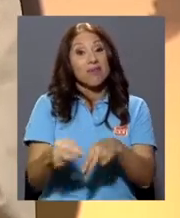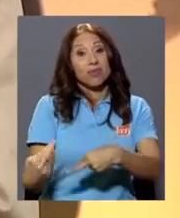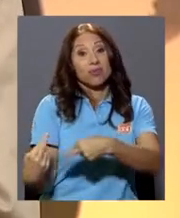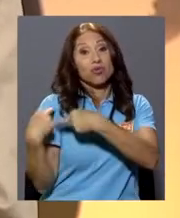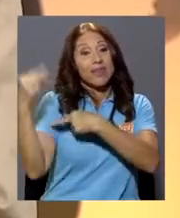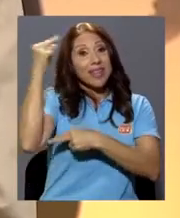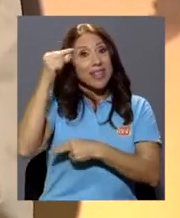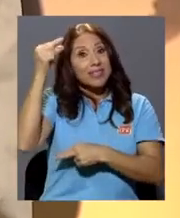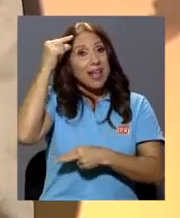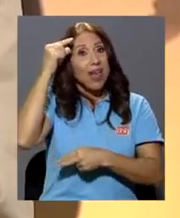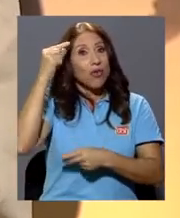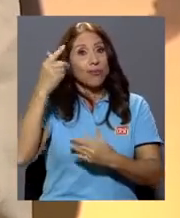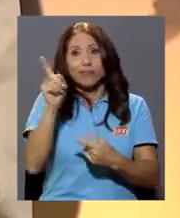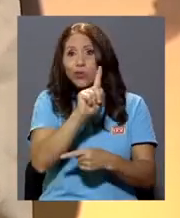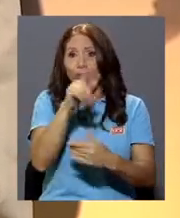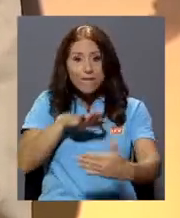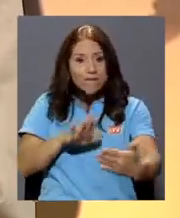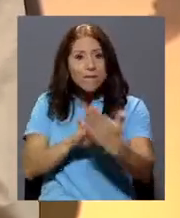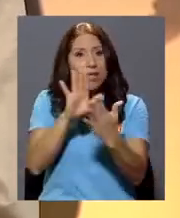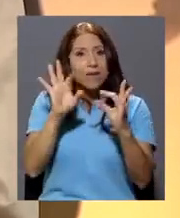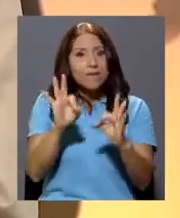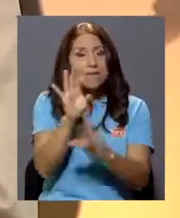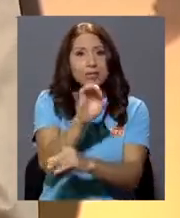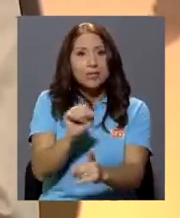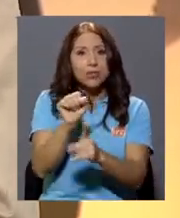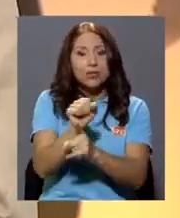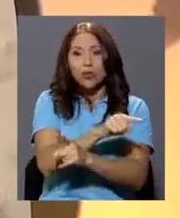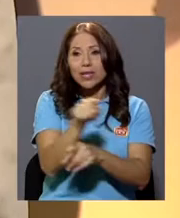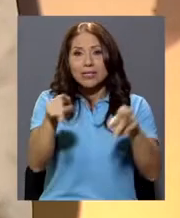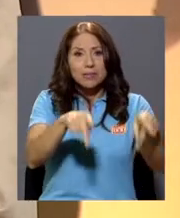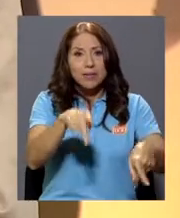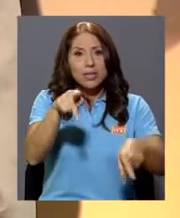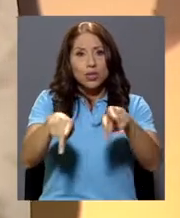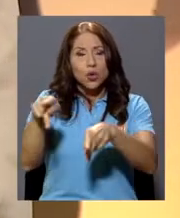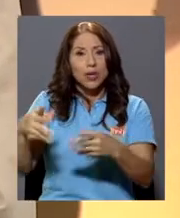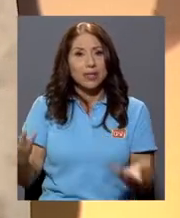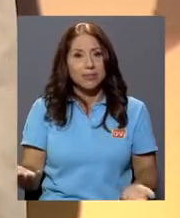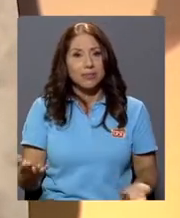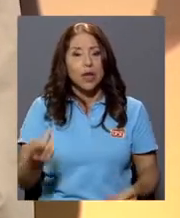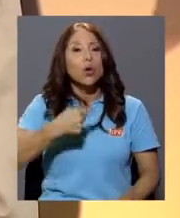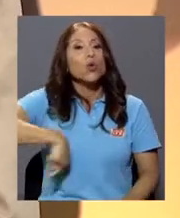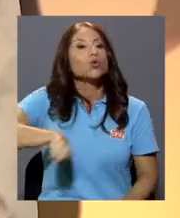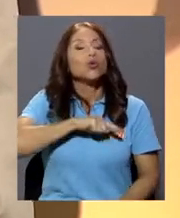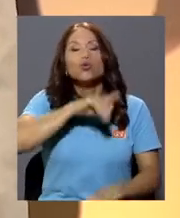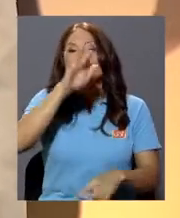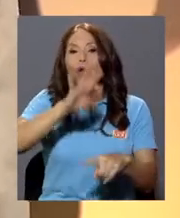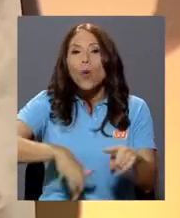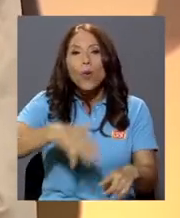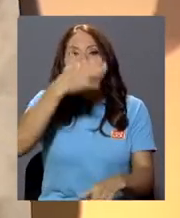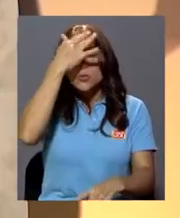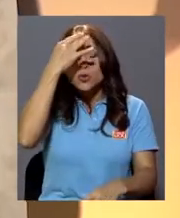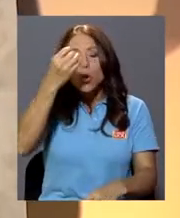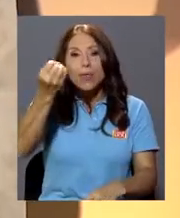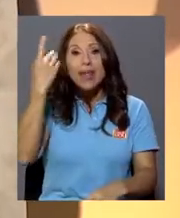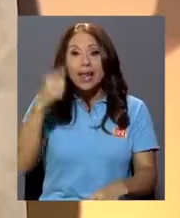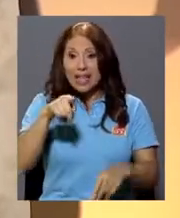Estado a la hora de afrontar la situación de esas personas. No podemos de alguna forma olvidar que, aunque sea esa persona no tenga la documentación